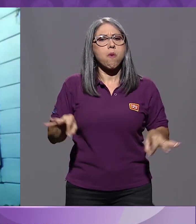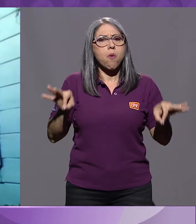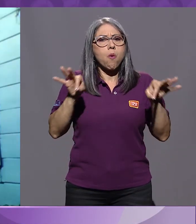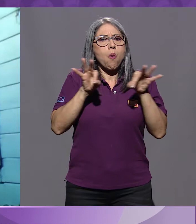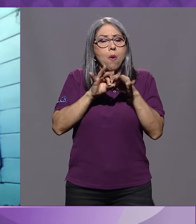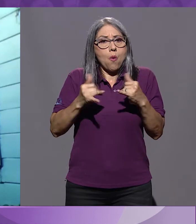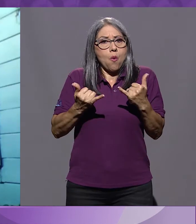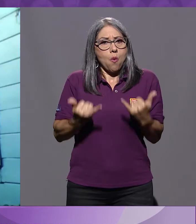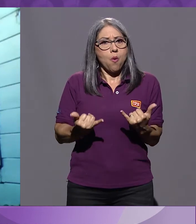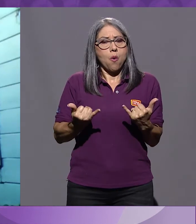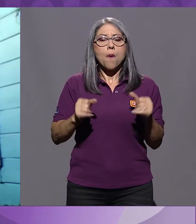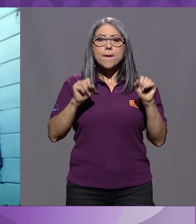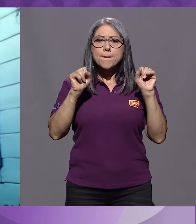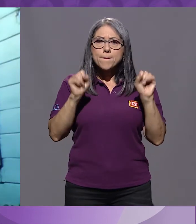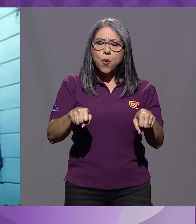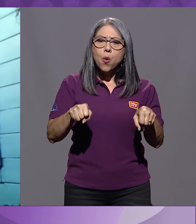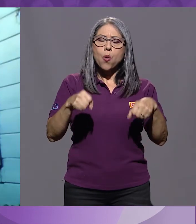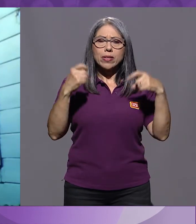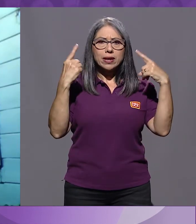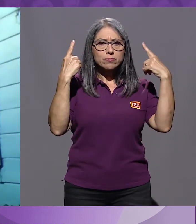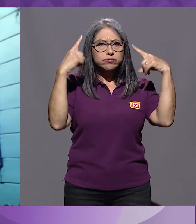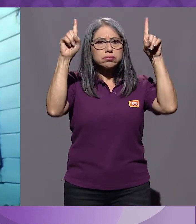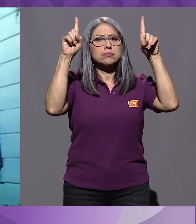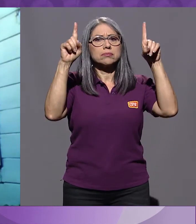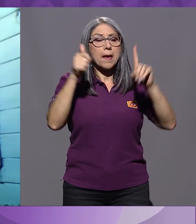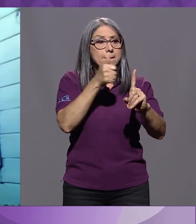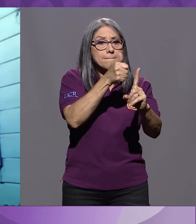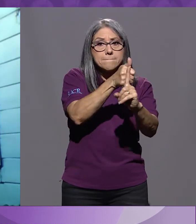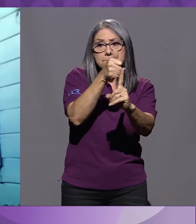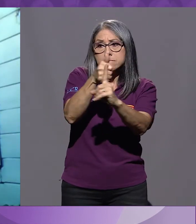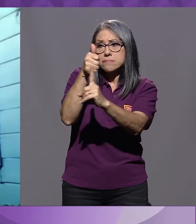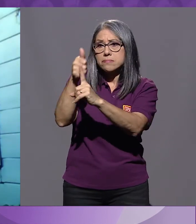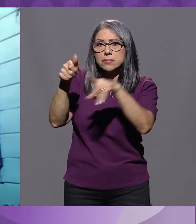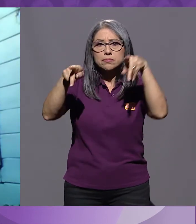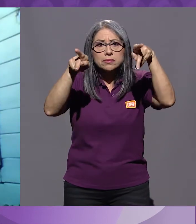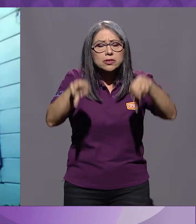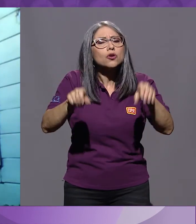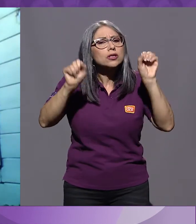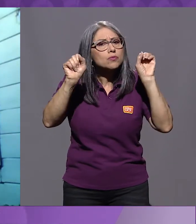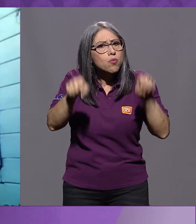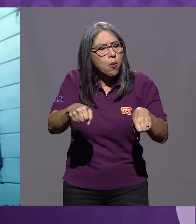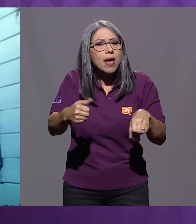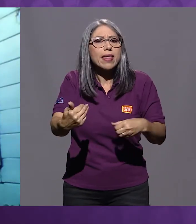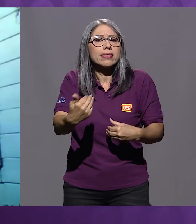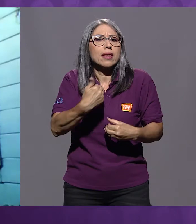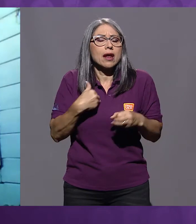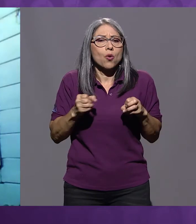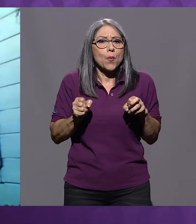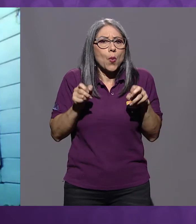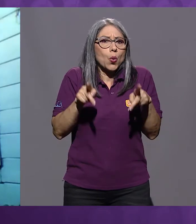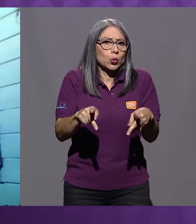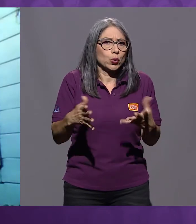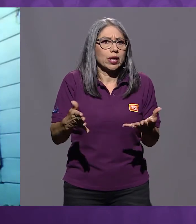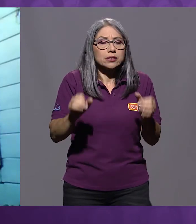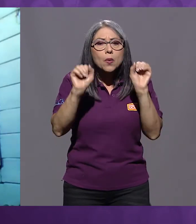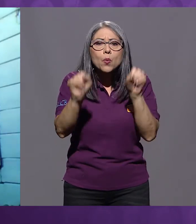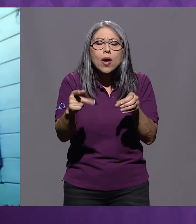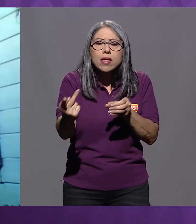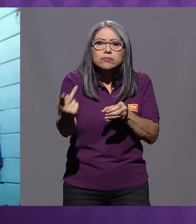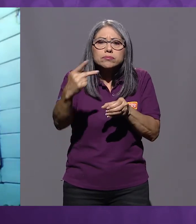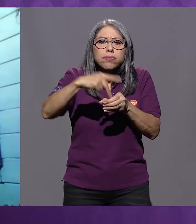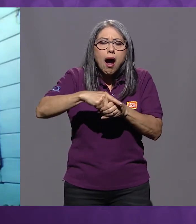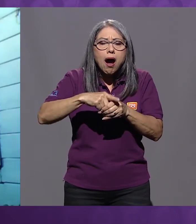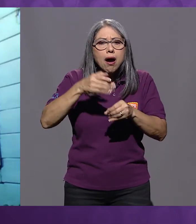para poder entonces llevar a cabo y que las mismas personas puedan tener sus diferentes espacios, llámese después de la